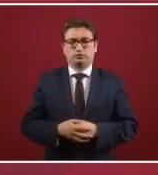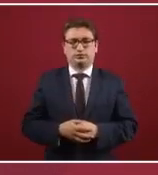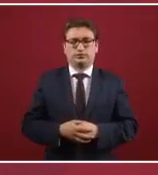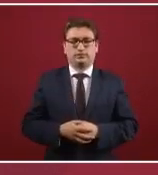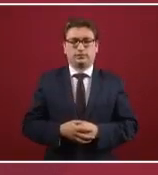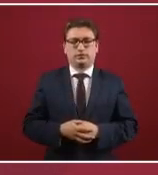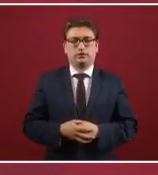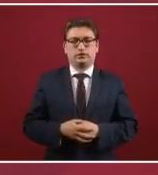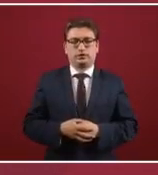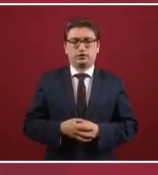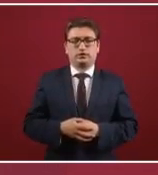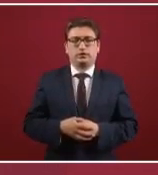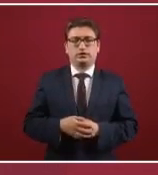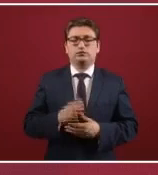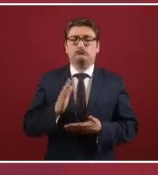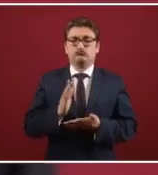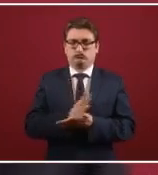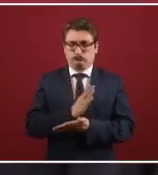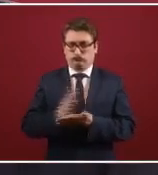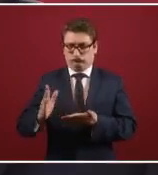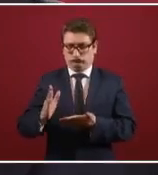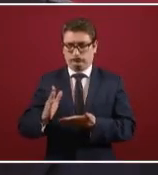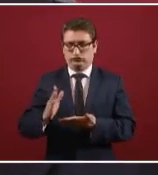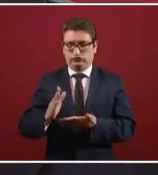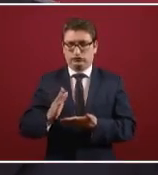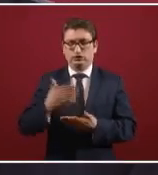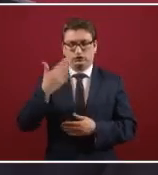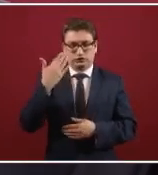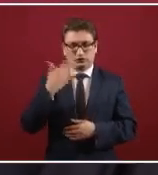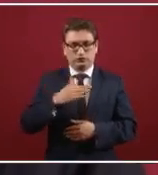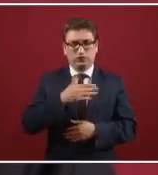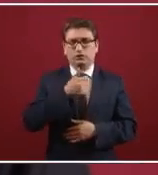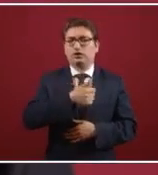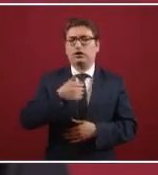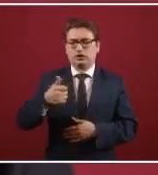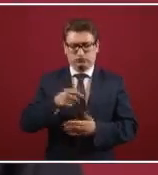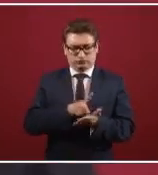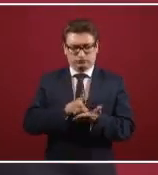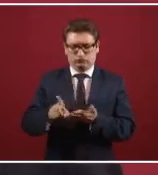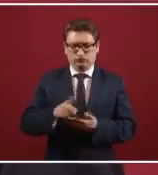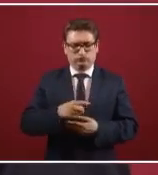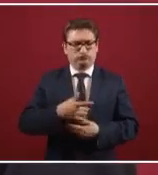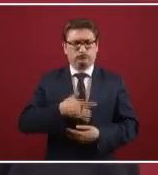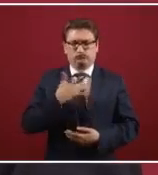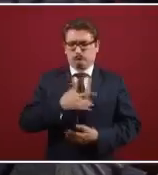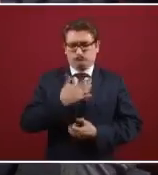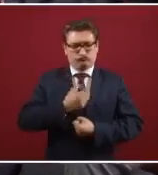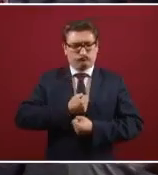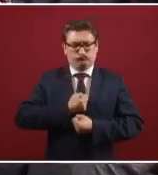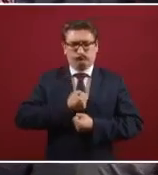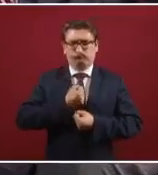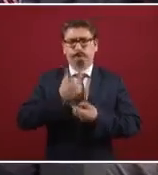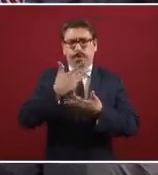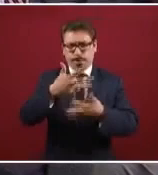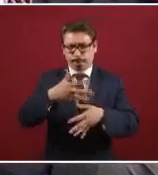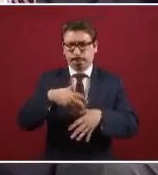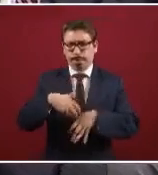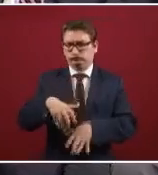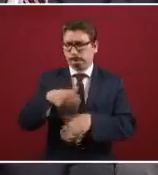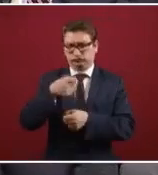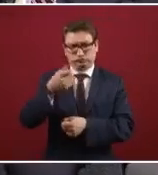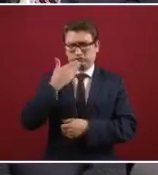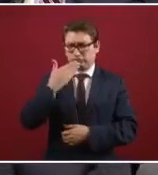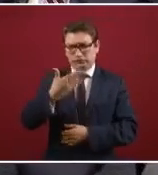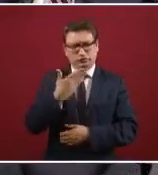ya no mezclar hay que garantizar el derecho de manifestación ese es un derecho